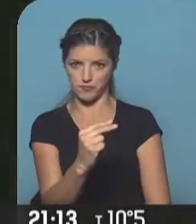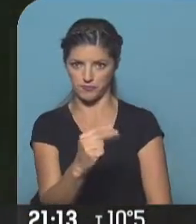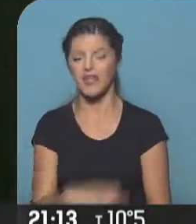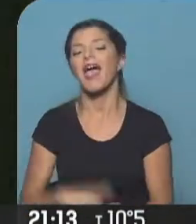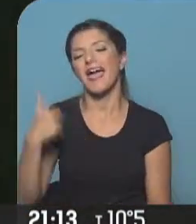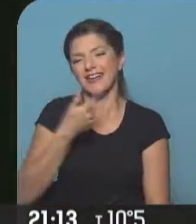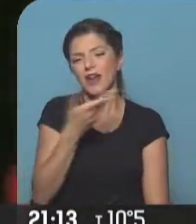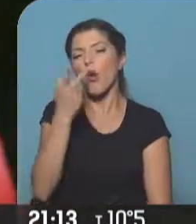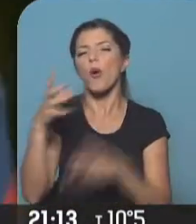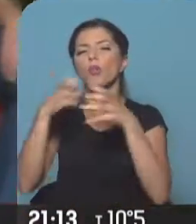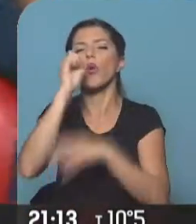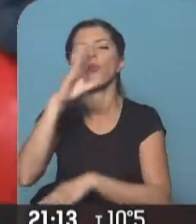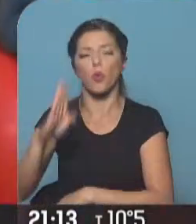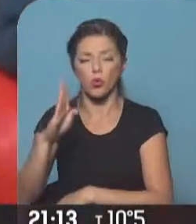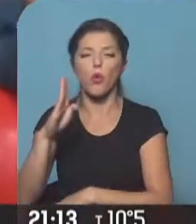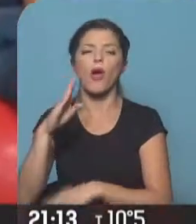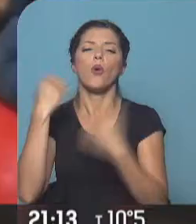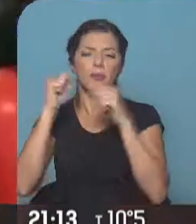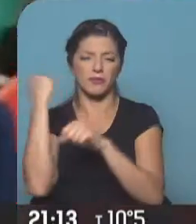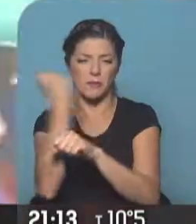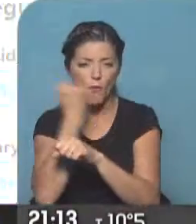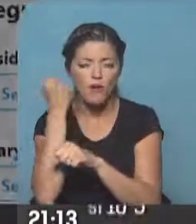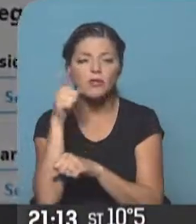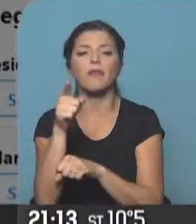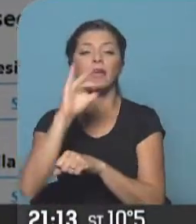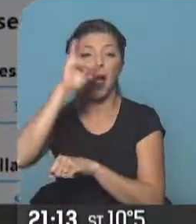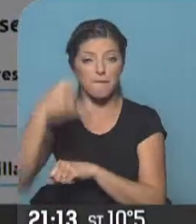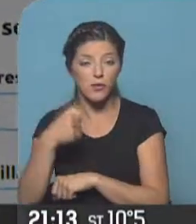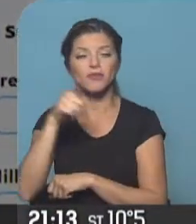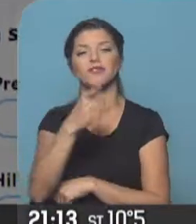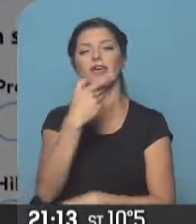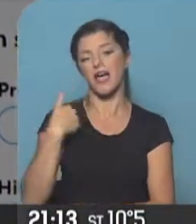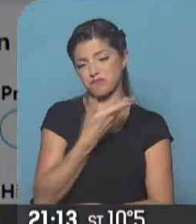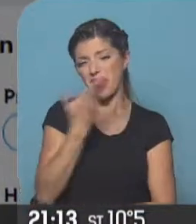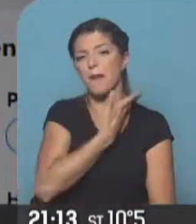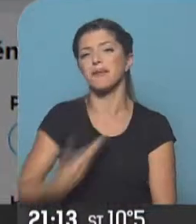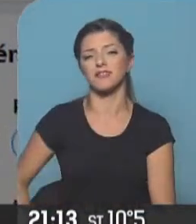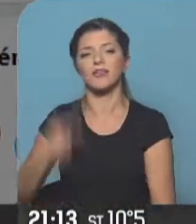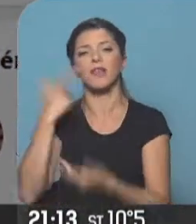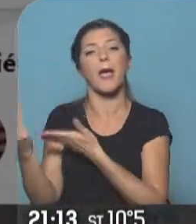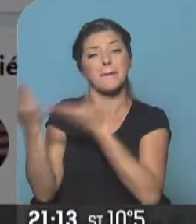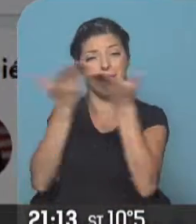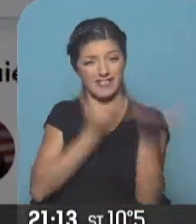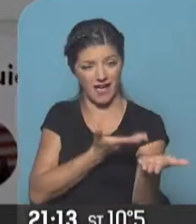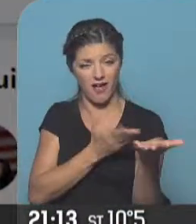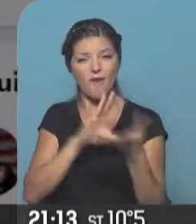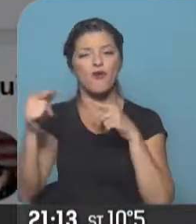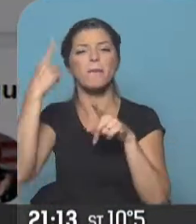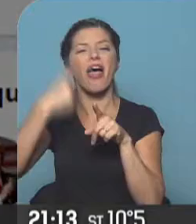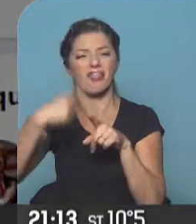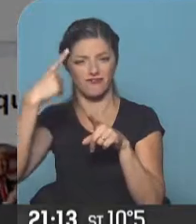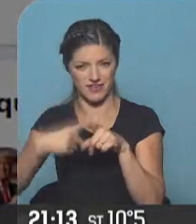los campeones de los deportes más importantes de los Estados Unidos, que son invitados por el presidente para celebrar y recibir